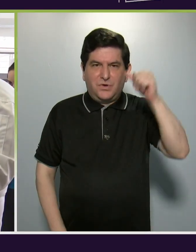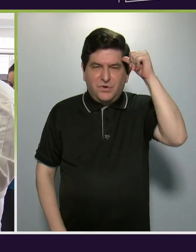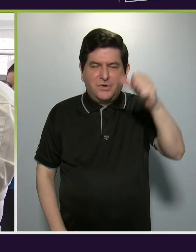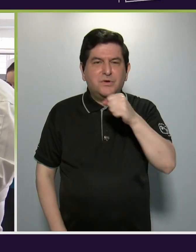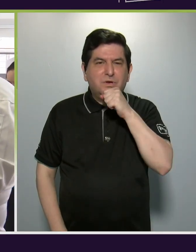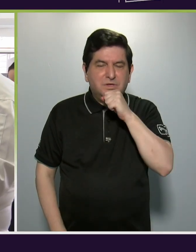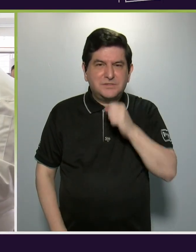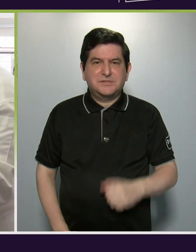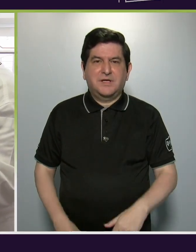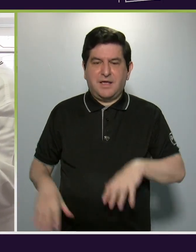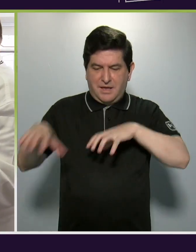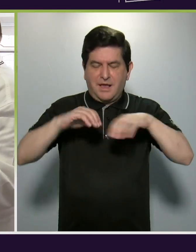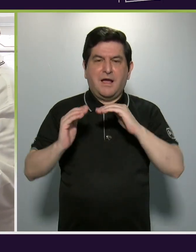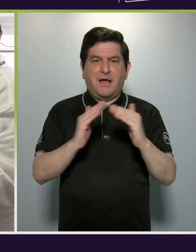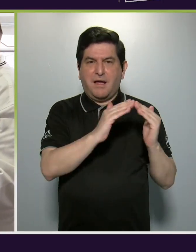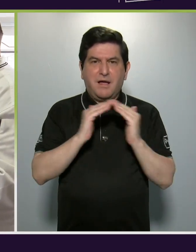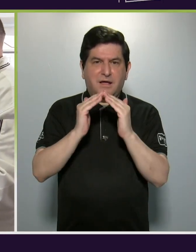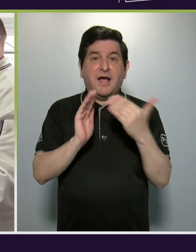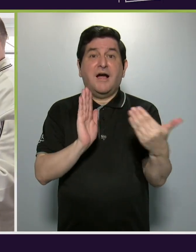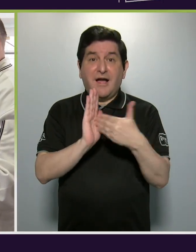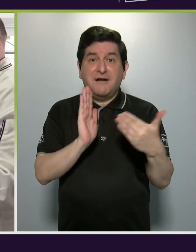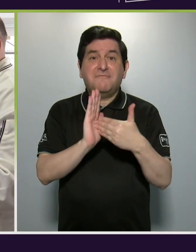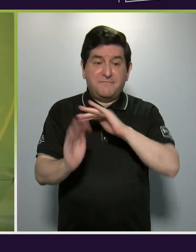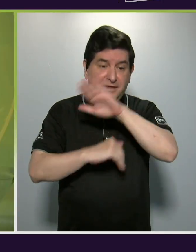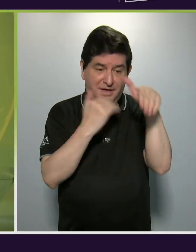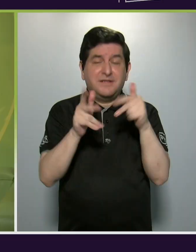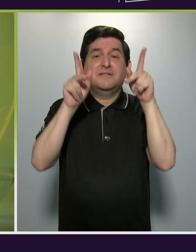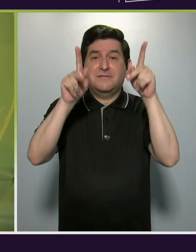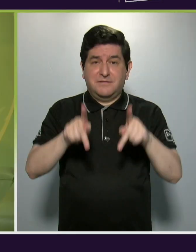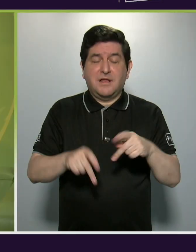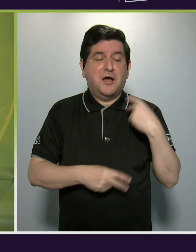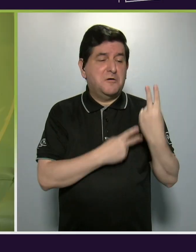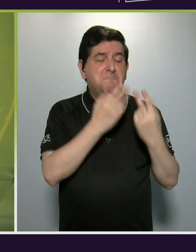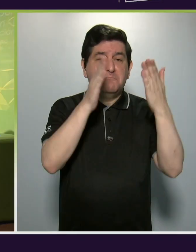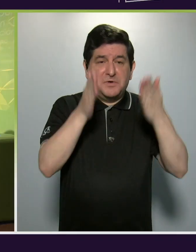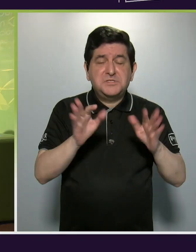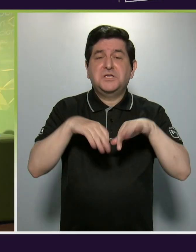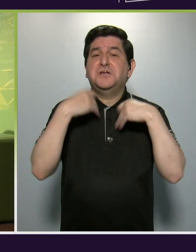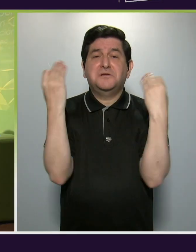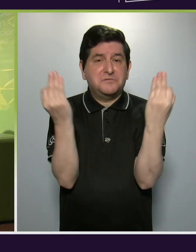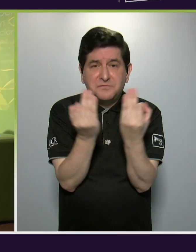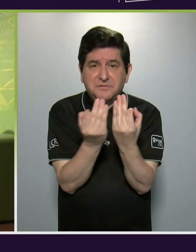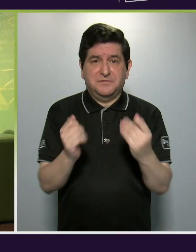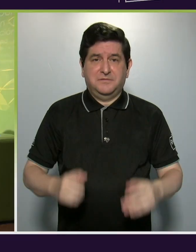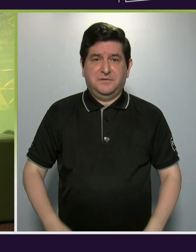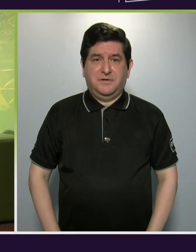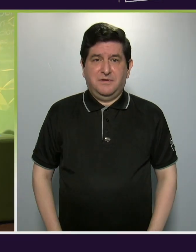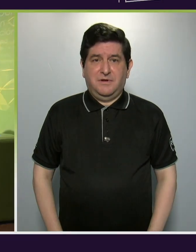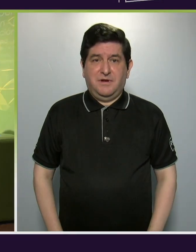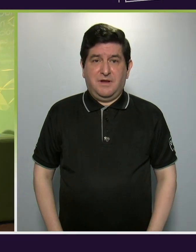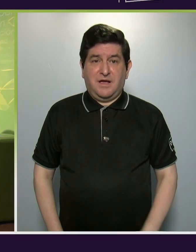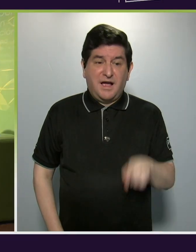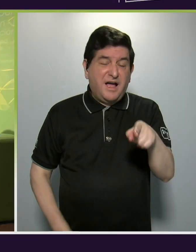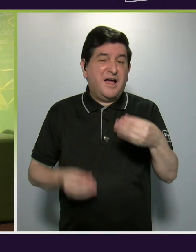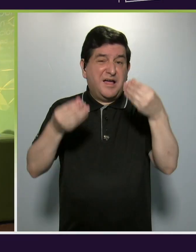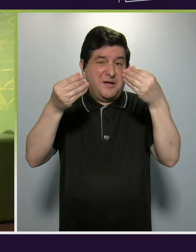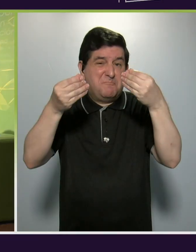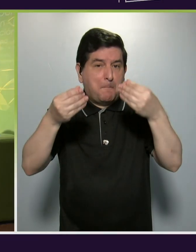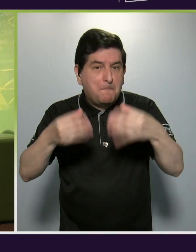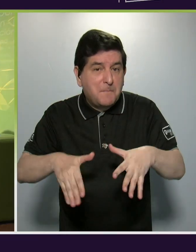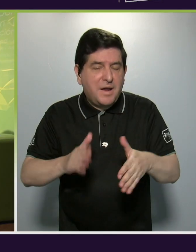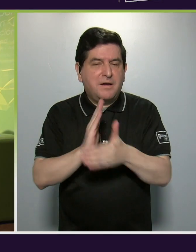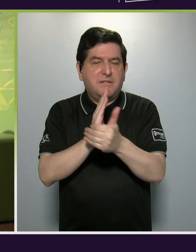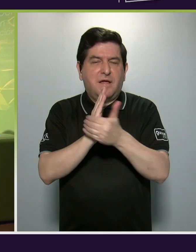la comunidad también es perjudicial para el resto de personas, de vecinos, de familiares, porque estamos perdiendo ahí, ¿verdad?,